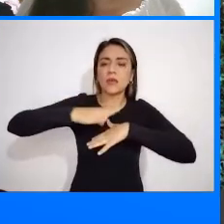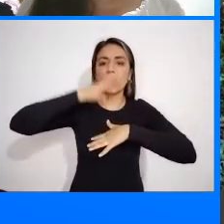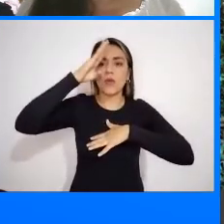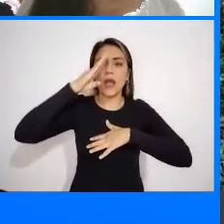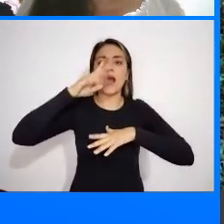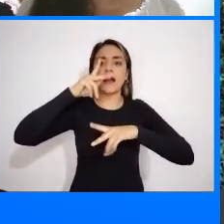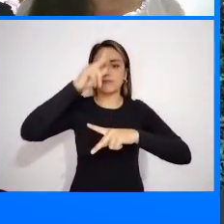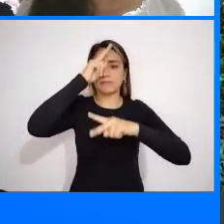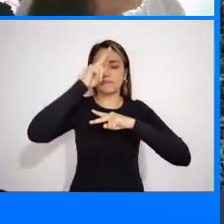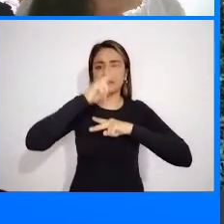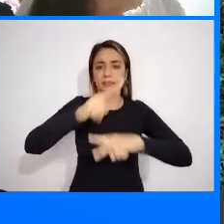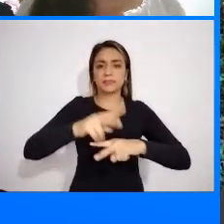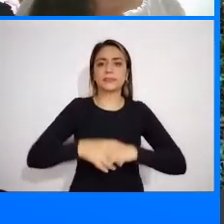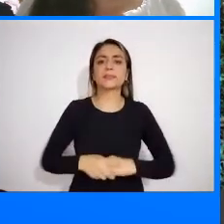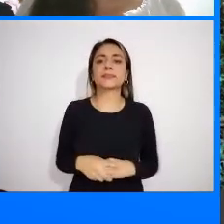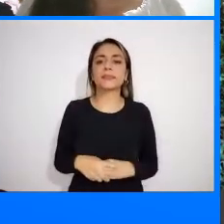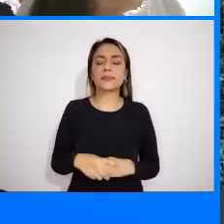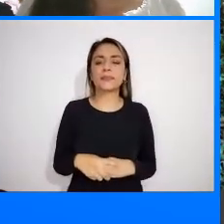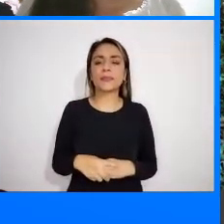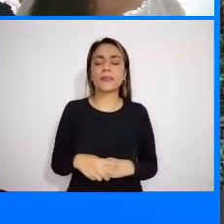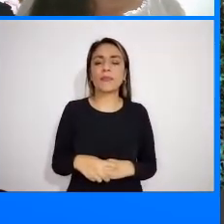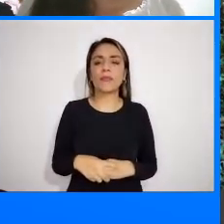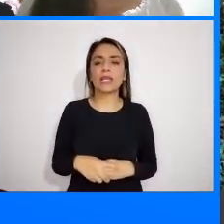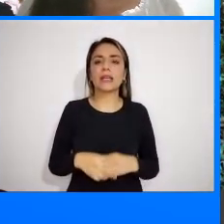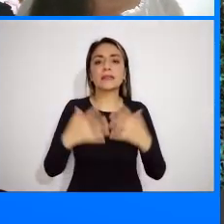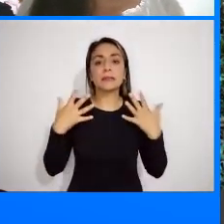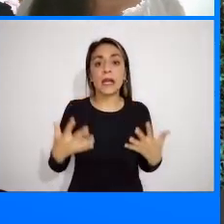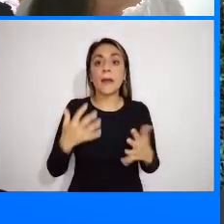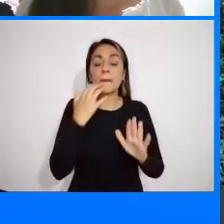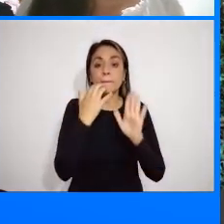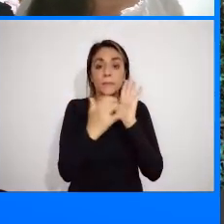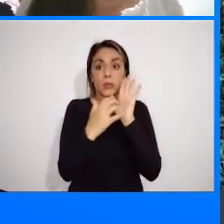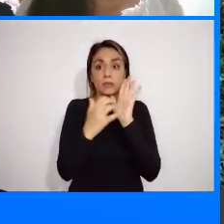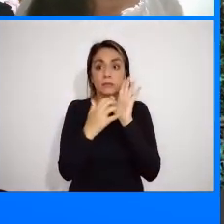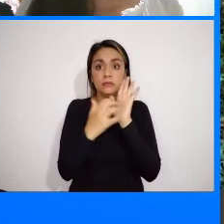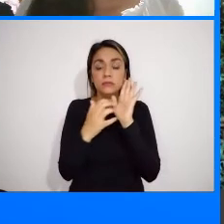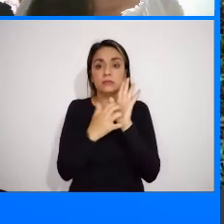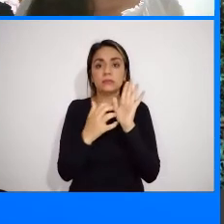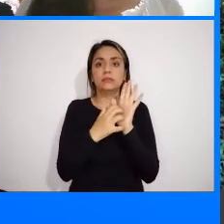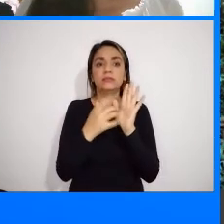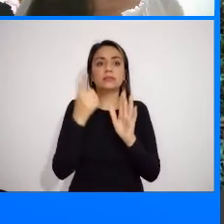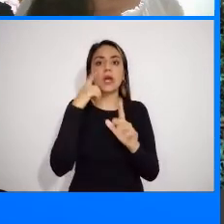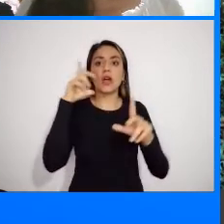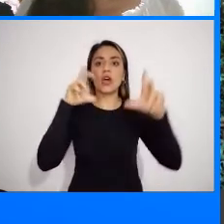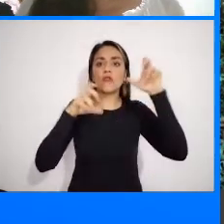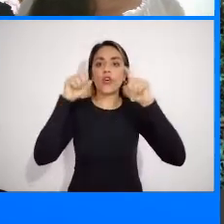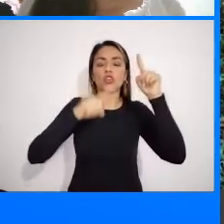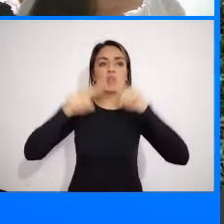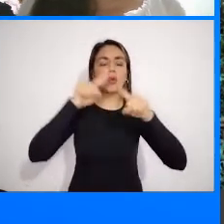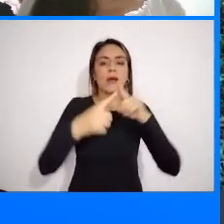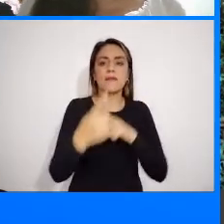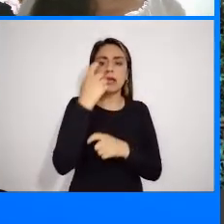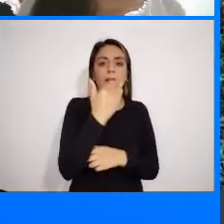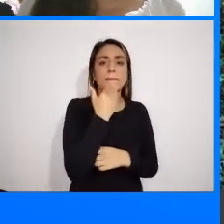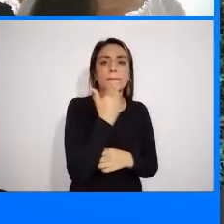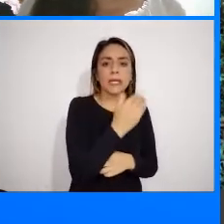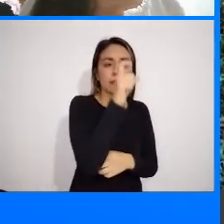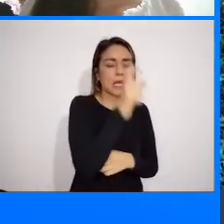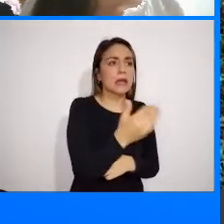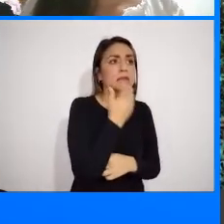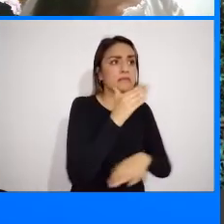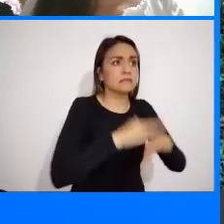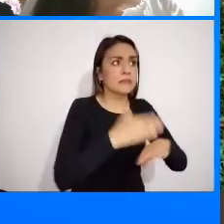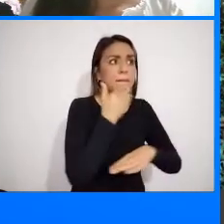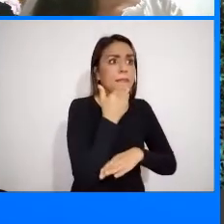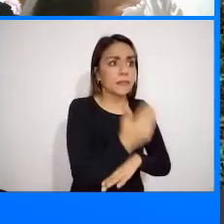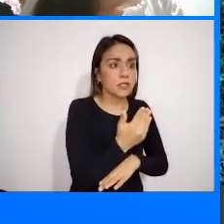total respeto. Entonces, por ejemplo, no se toma una fotografía sin permiso de la persona. Y